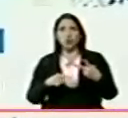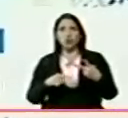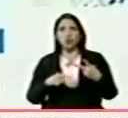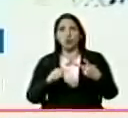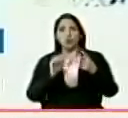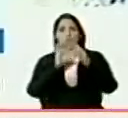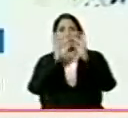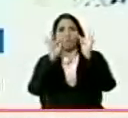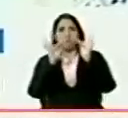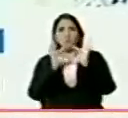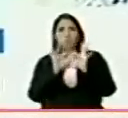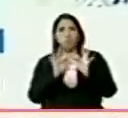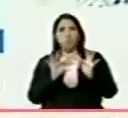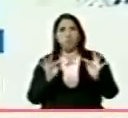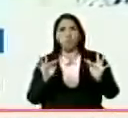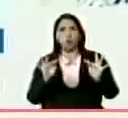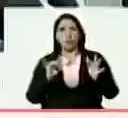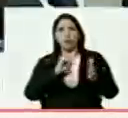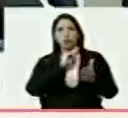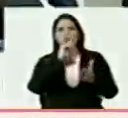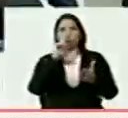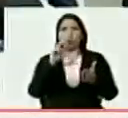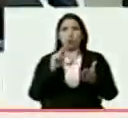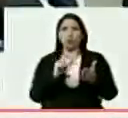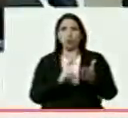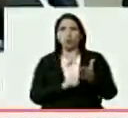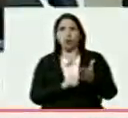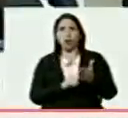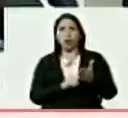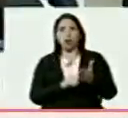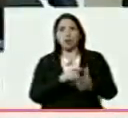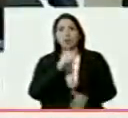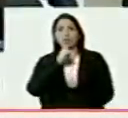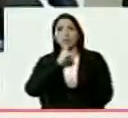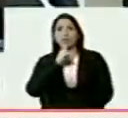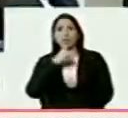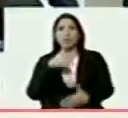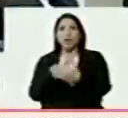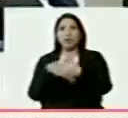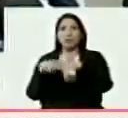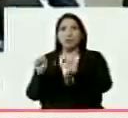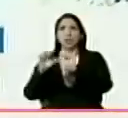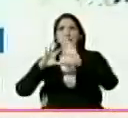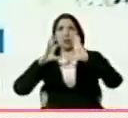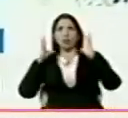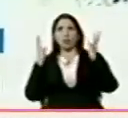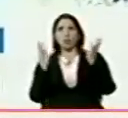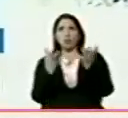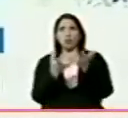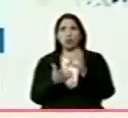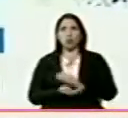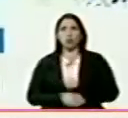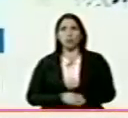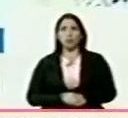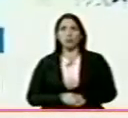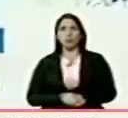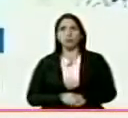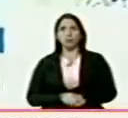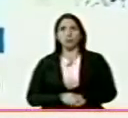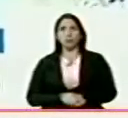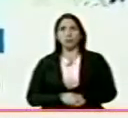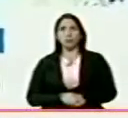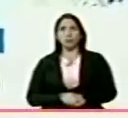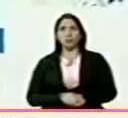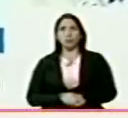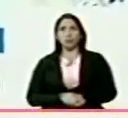forma total de la resistencia antiimperialista en el mundo, estamos afrontando